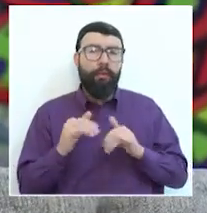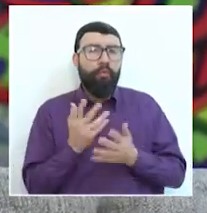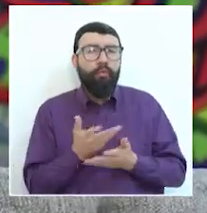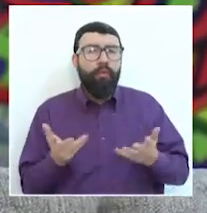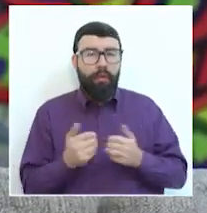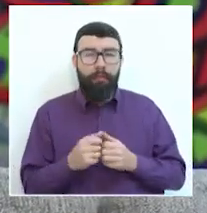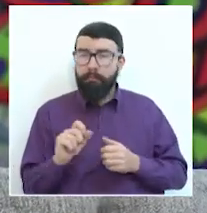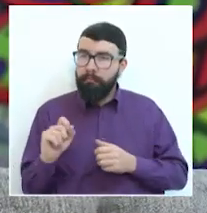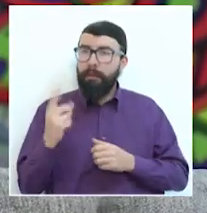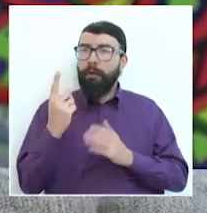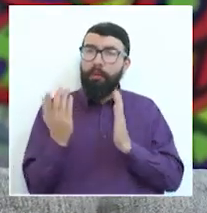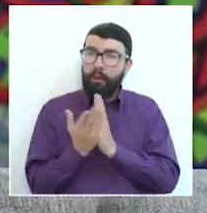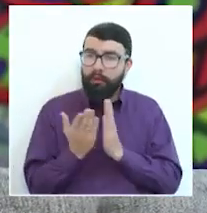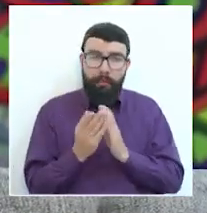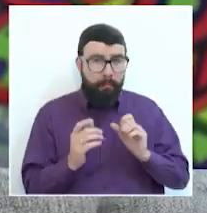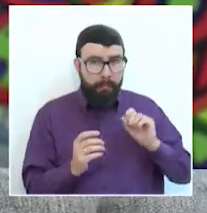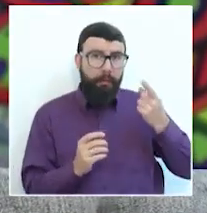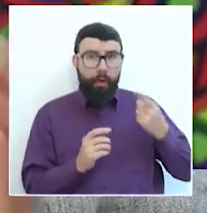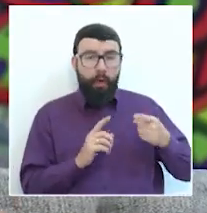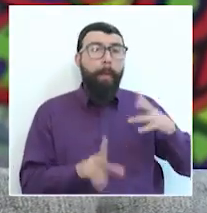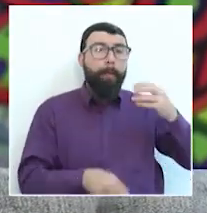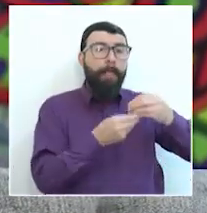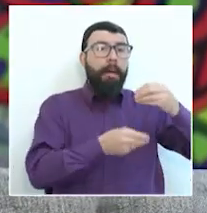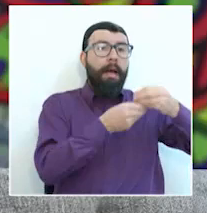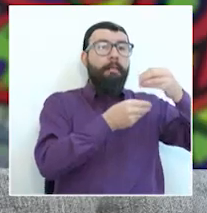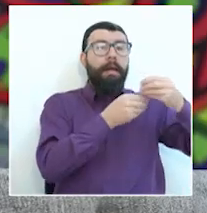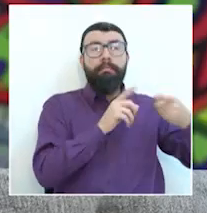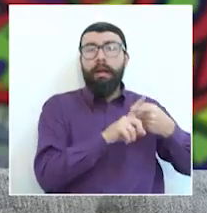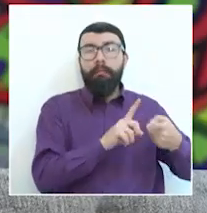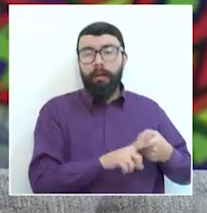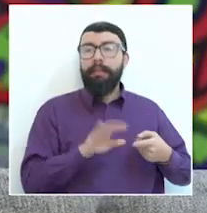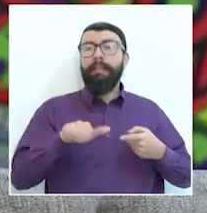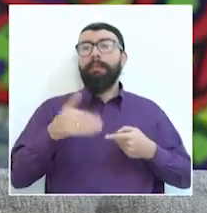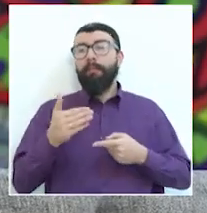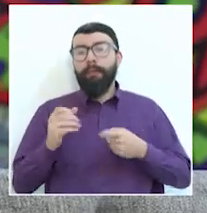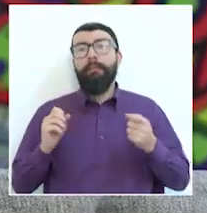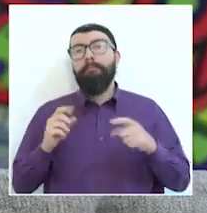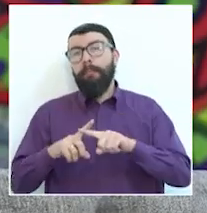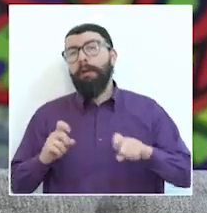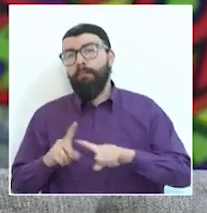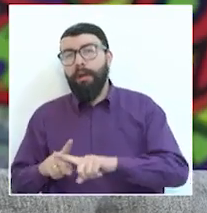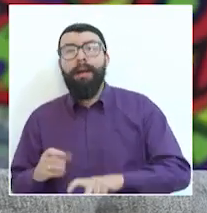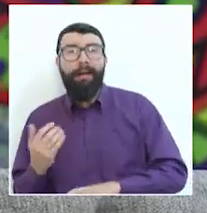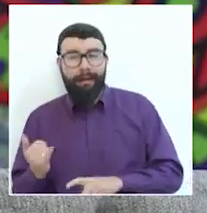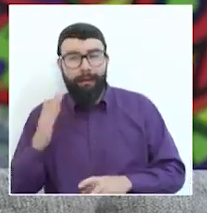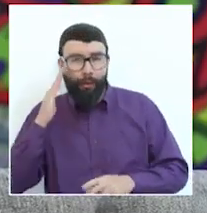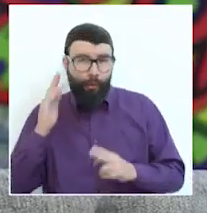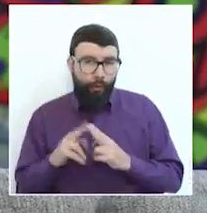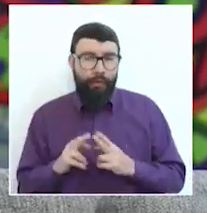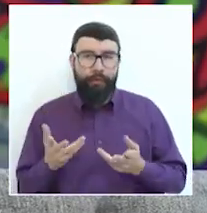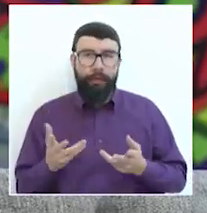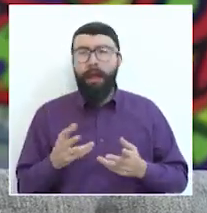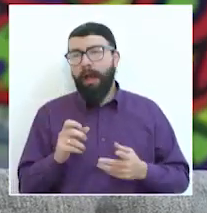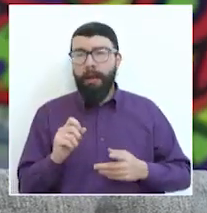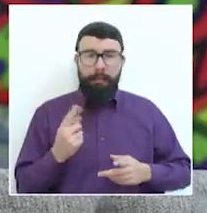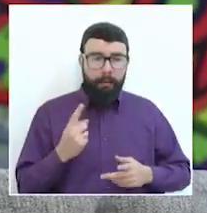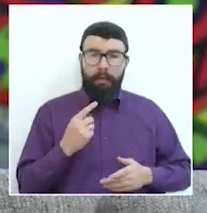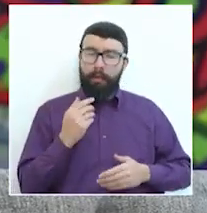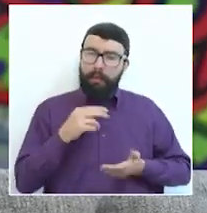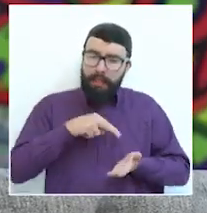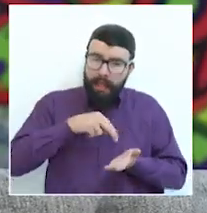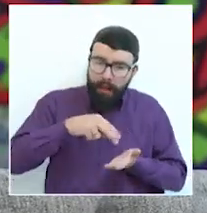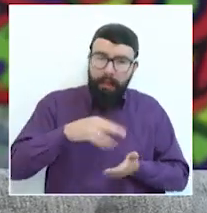primero tiene que aprender a sumar que a multiplicar. Entonces primero caminar, después trotar, después correr, y nosotros así lo tomamos de una manera realmente